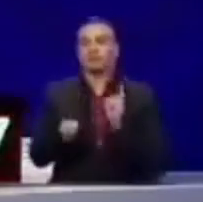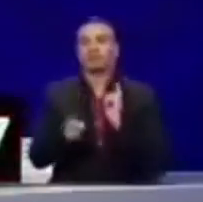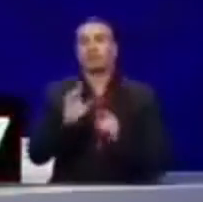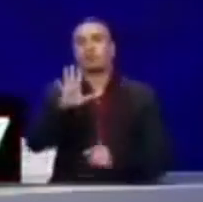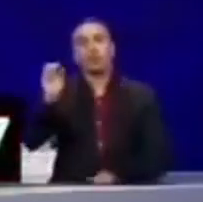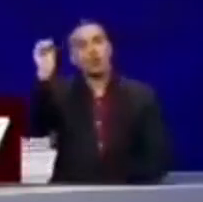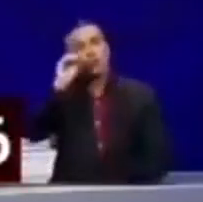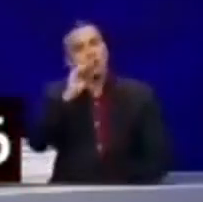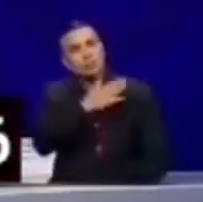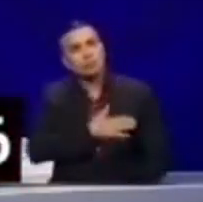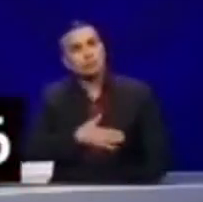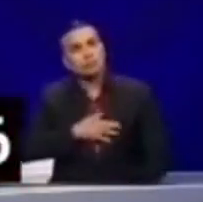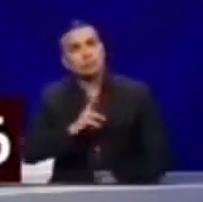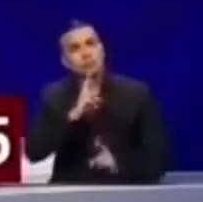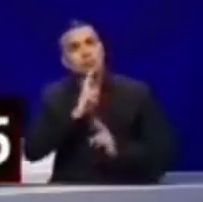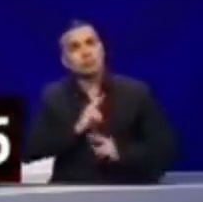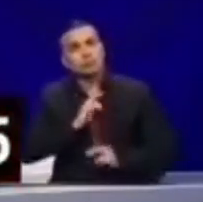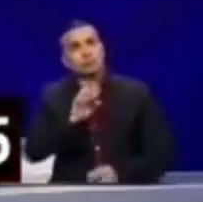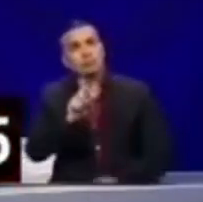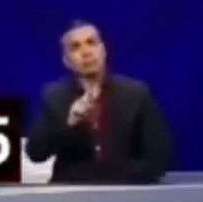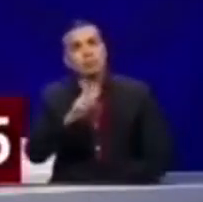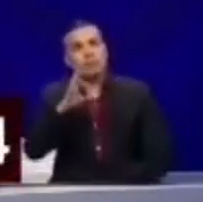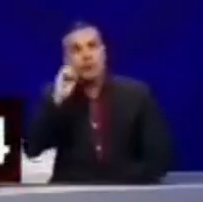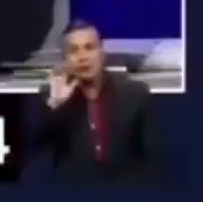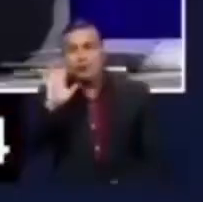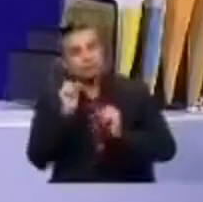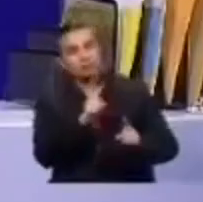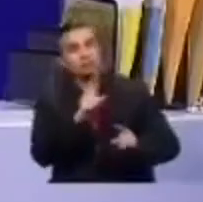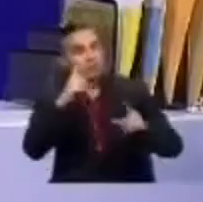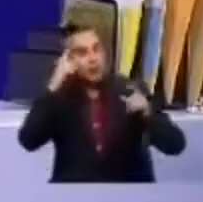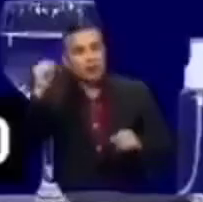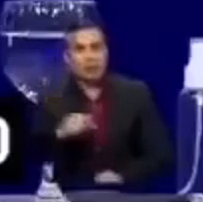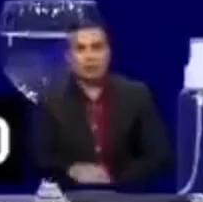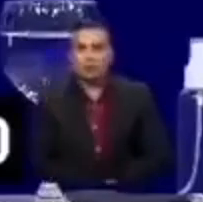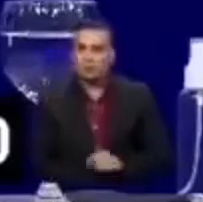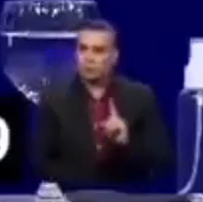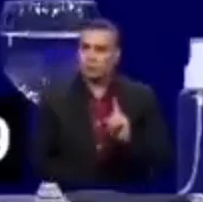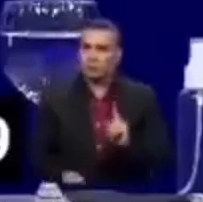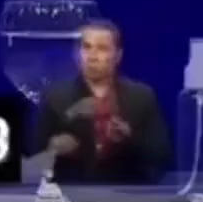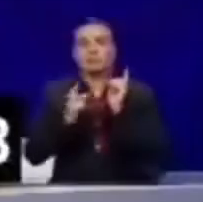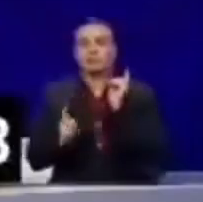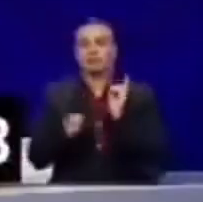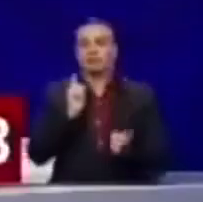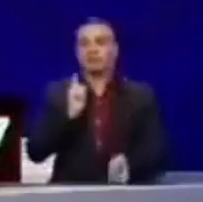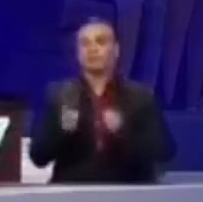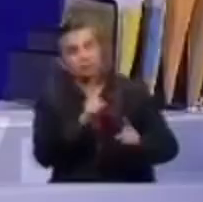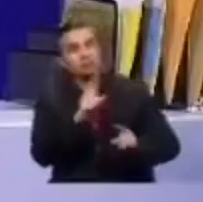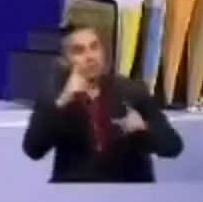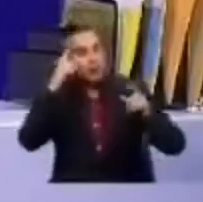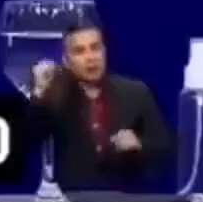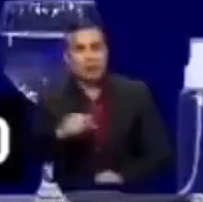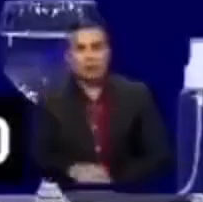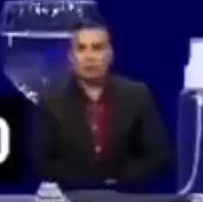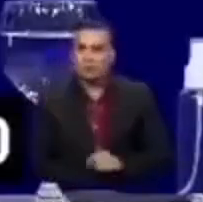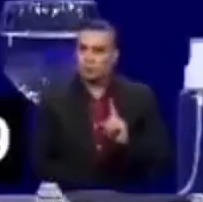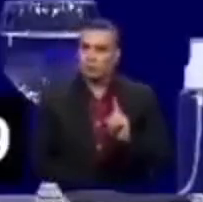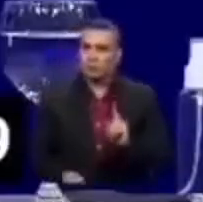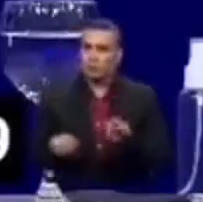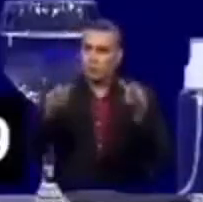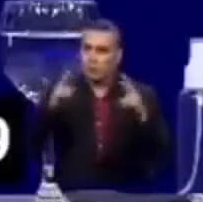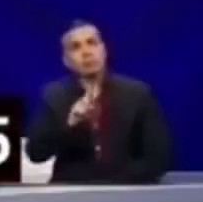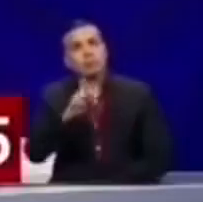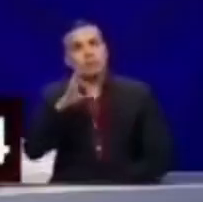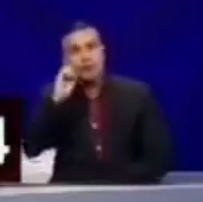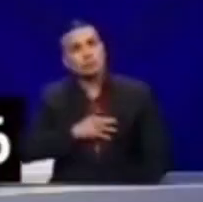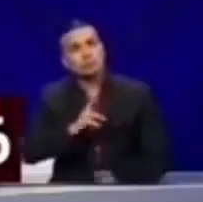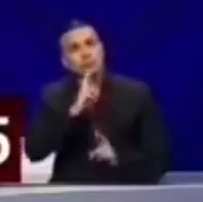qué opinas de eso, Rafael? Digo, Andrés, el perdón. Más cabrón. Oye, usted está sueña con Correa, ¿no? ¿Qué opinas de eso? Oye, usted está sueña con Correa,